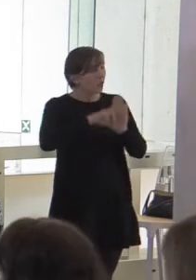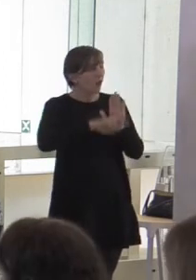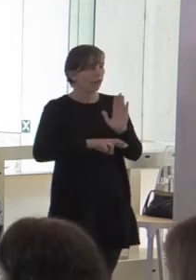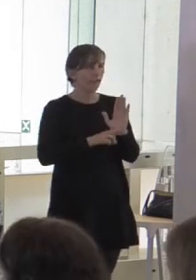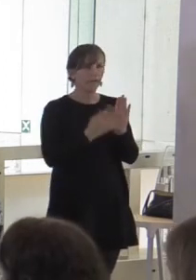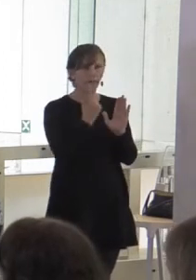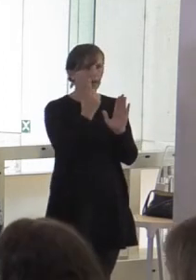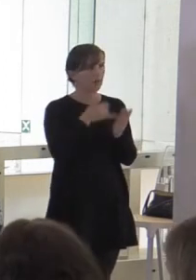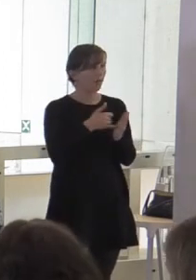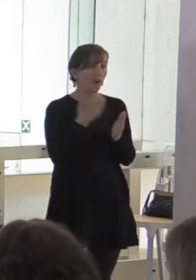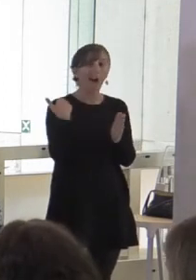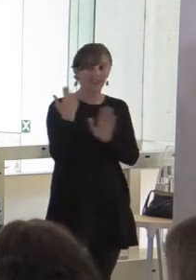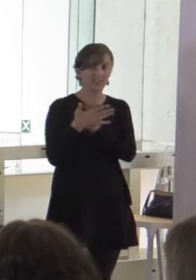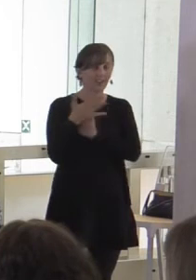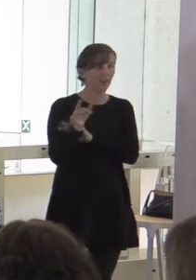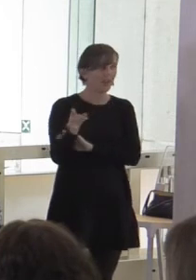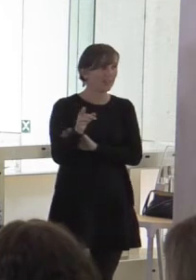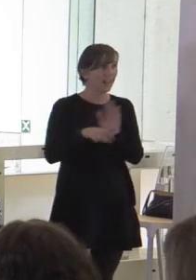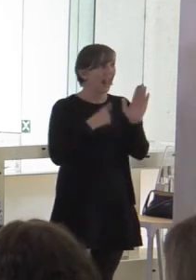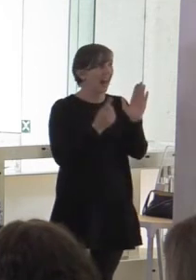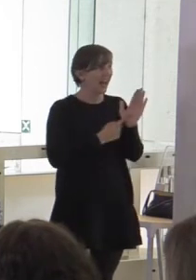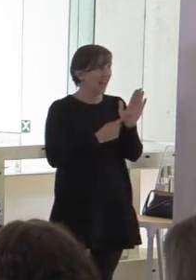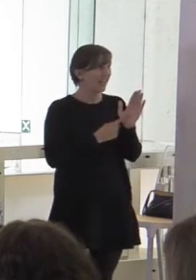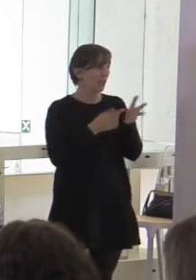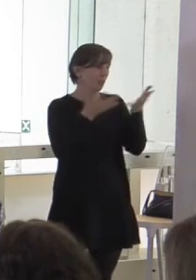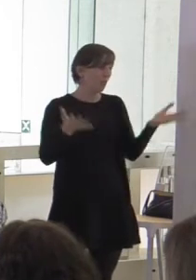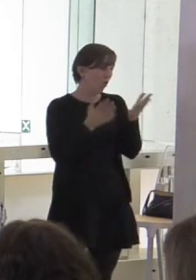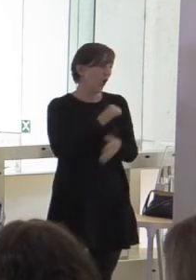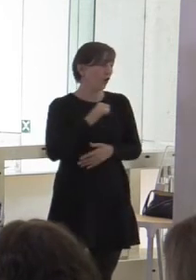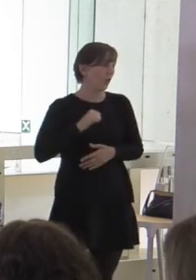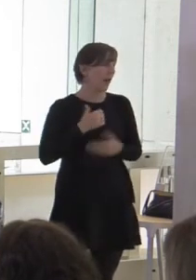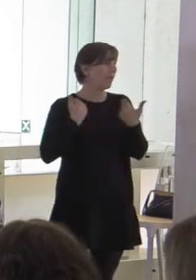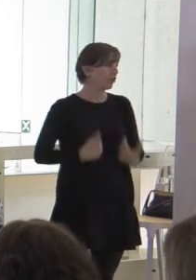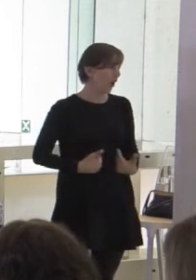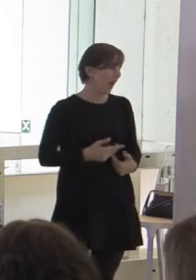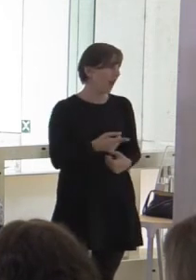hacías referencia anteriormente. La ley de promoción de la autonomía personal